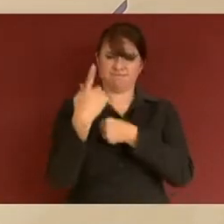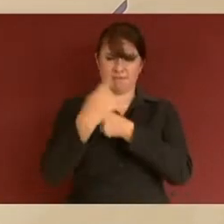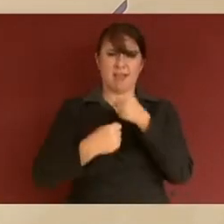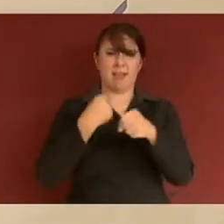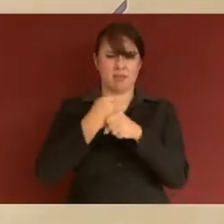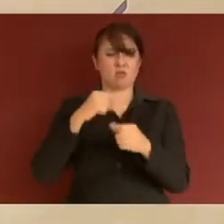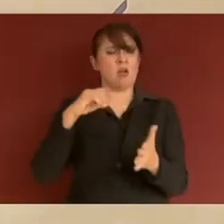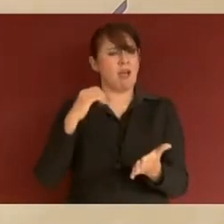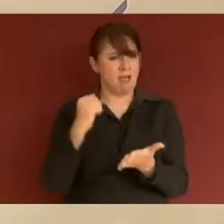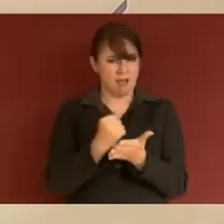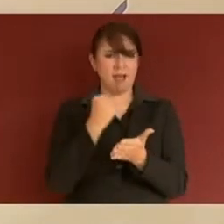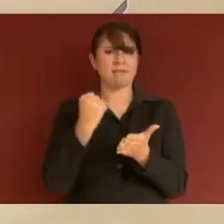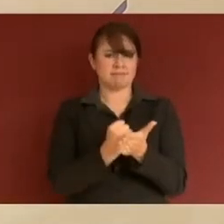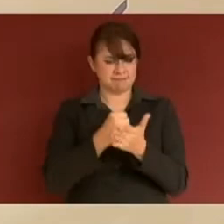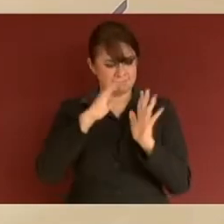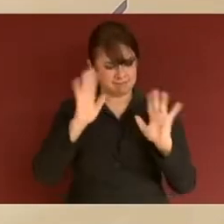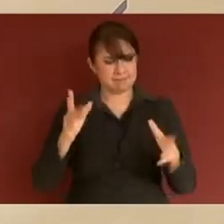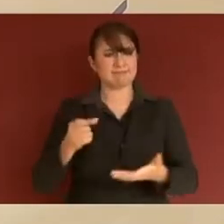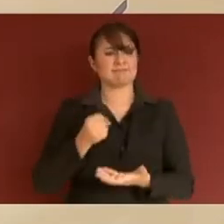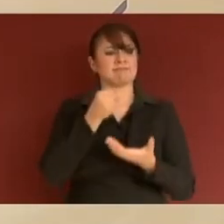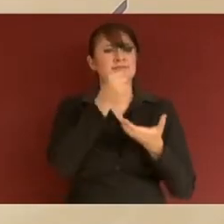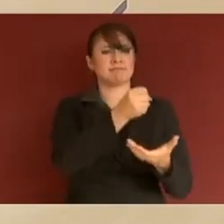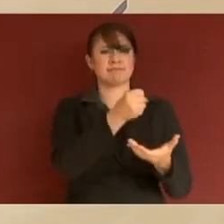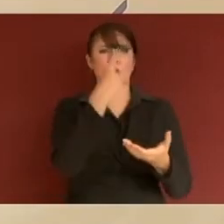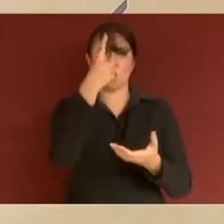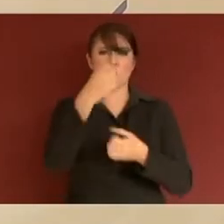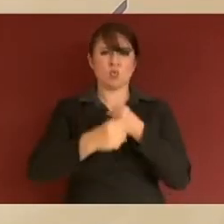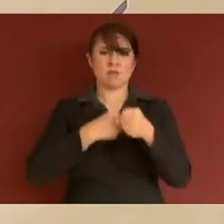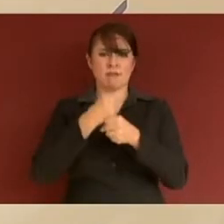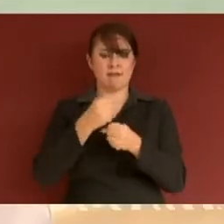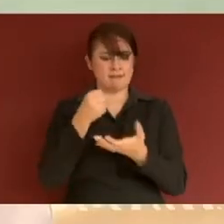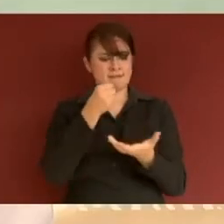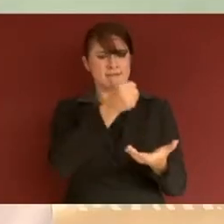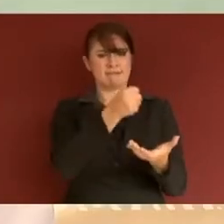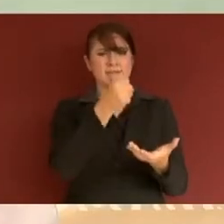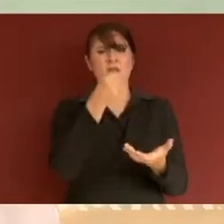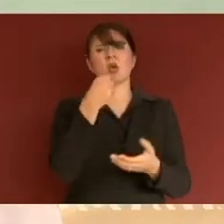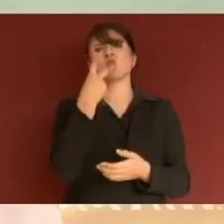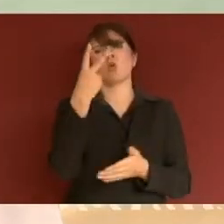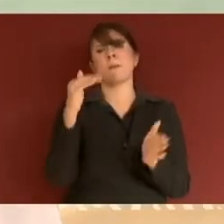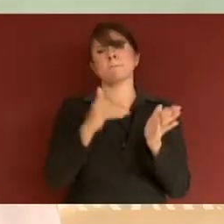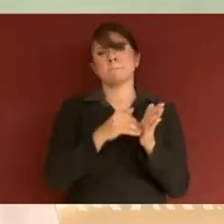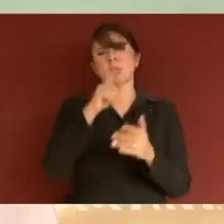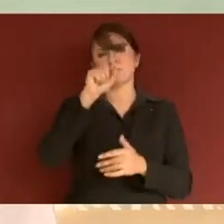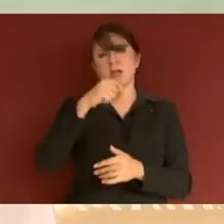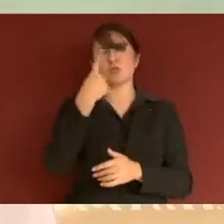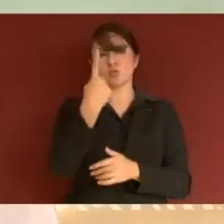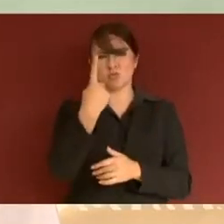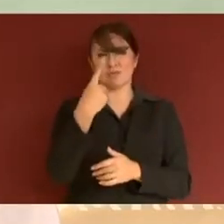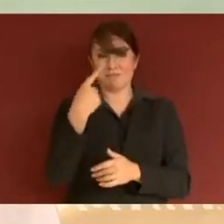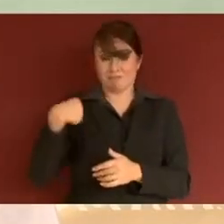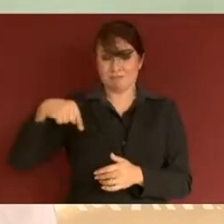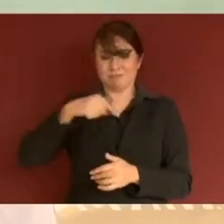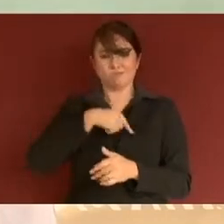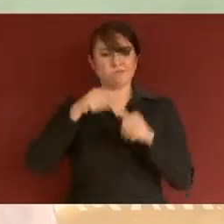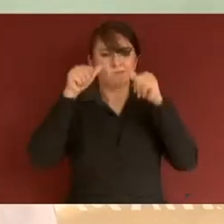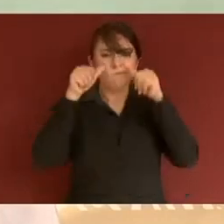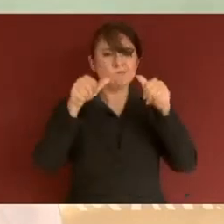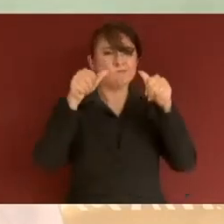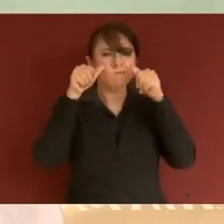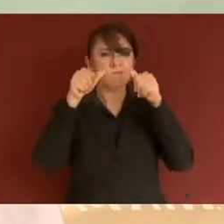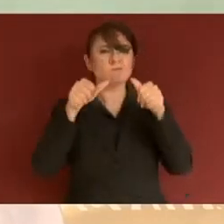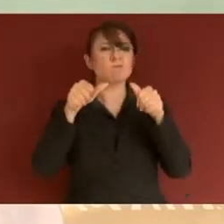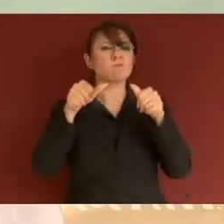aprobó el presupuesto para el año próximo. Y vamos a estar pendientes para que